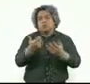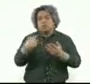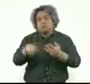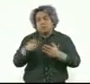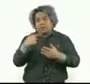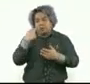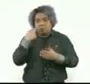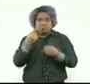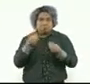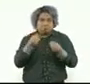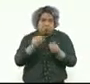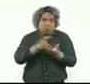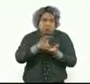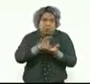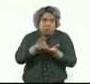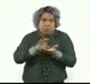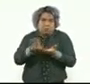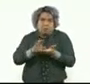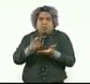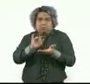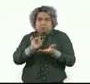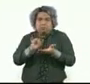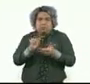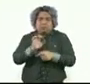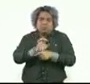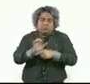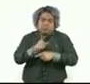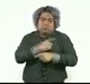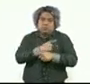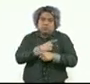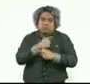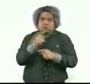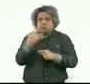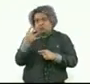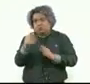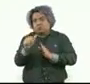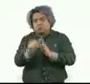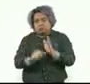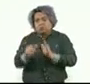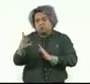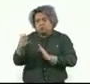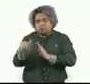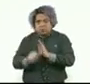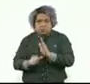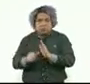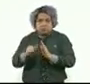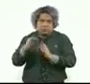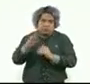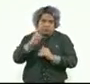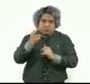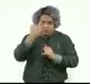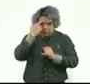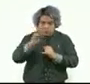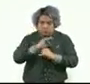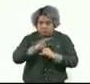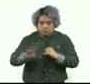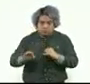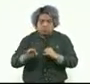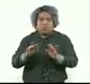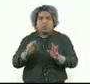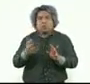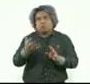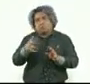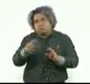de suficiente biológico. Entonces, que se cumplan los 4 meses de este grupo, que es el último que vacunamos